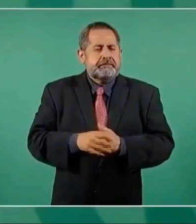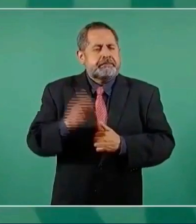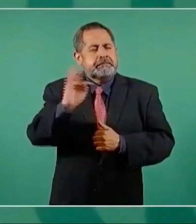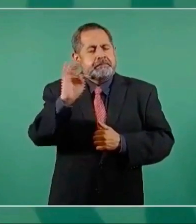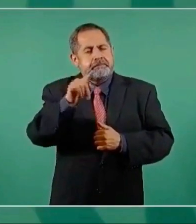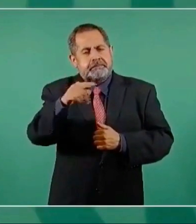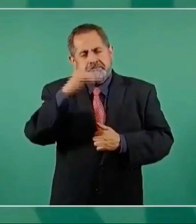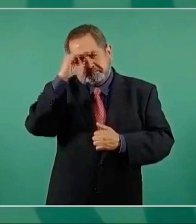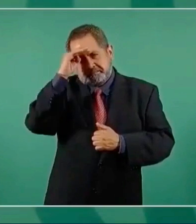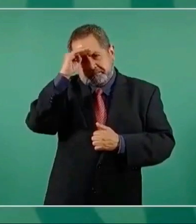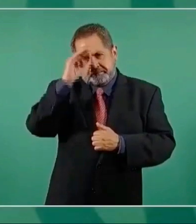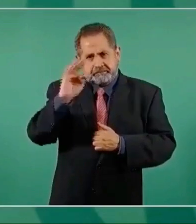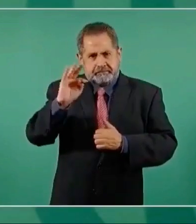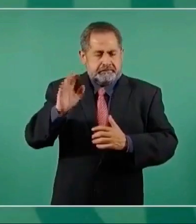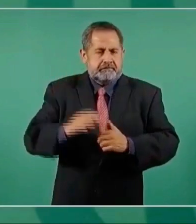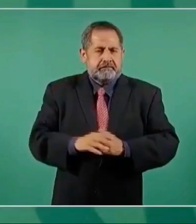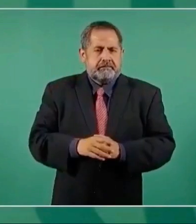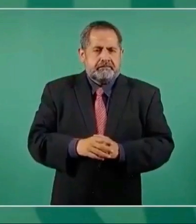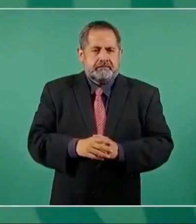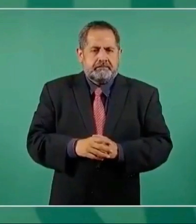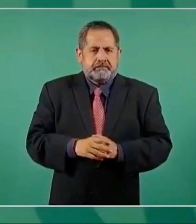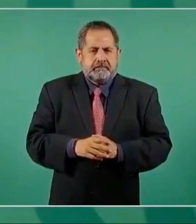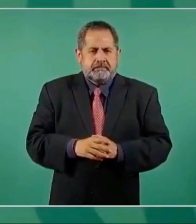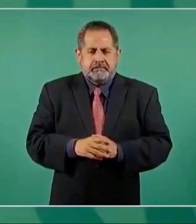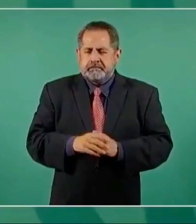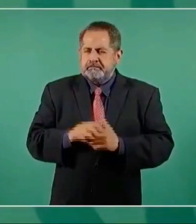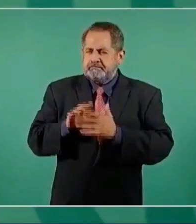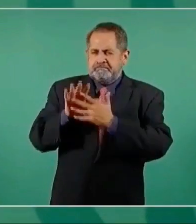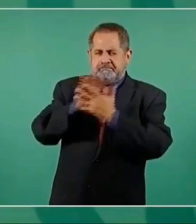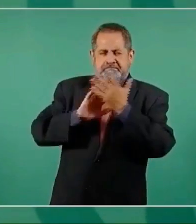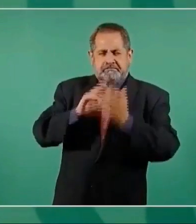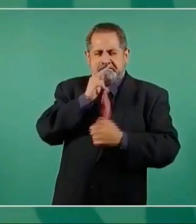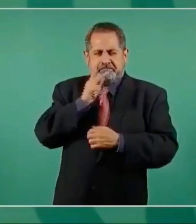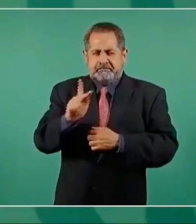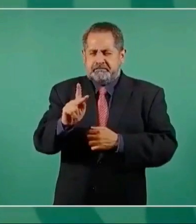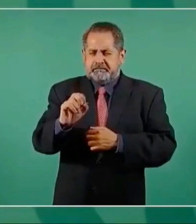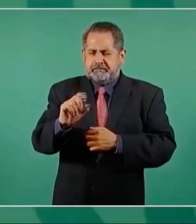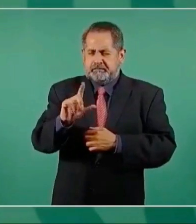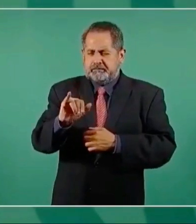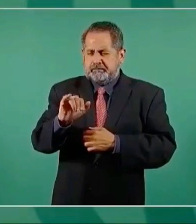cuando piensas en polarización,